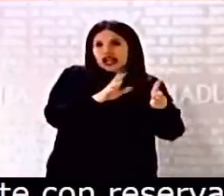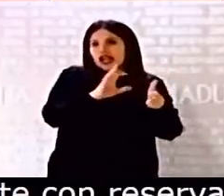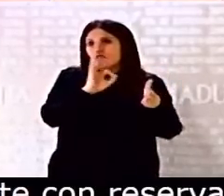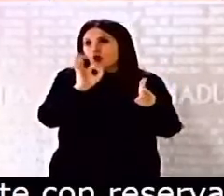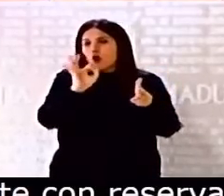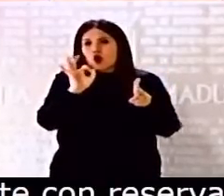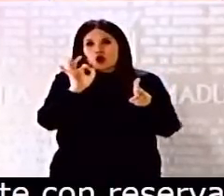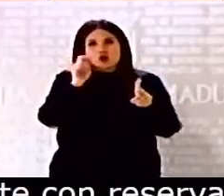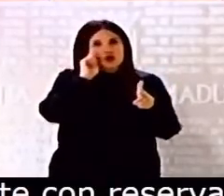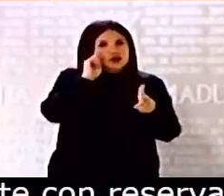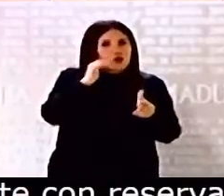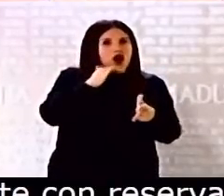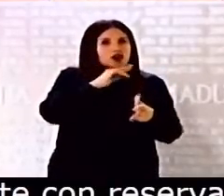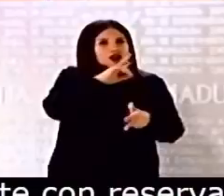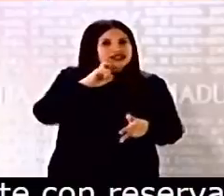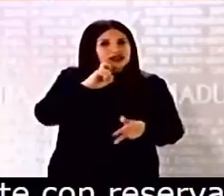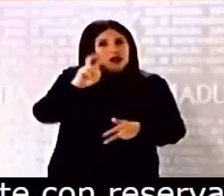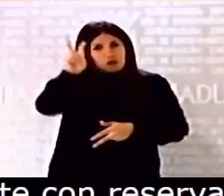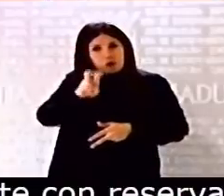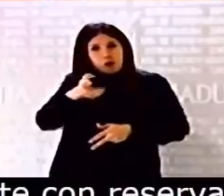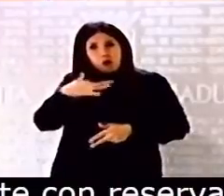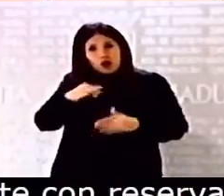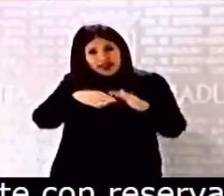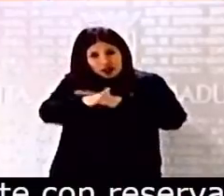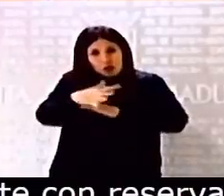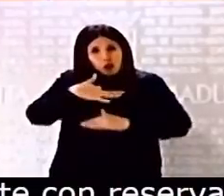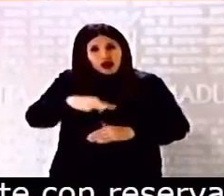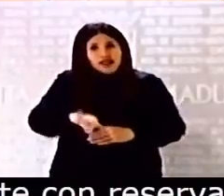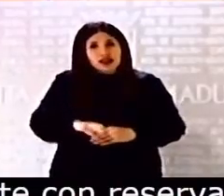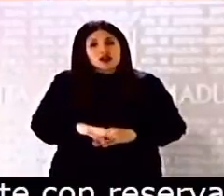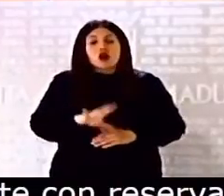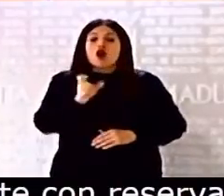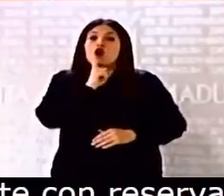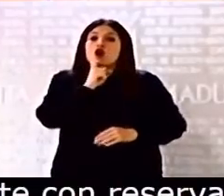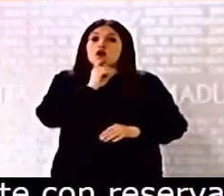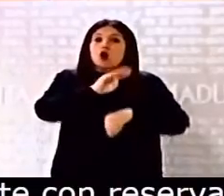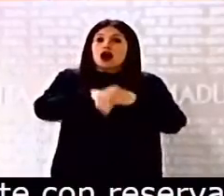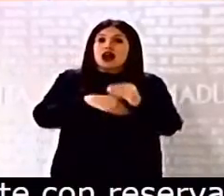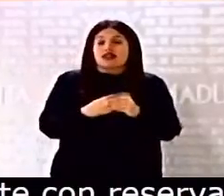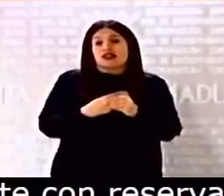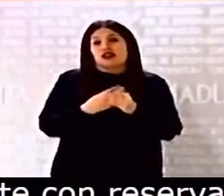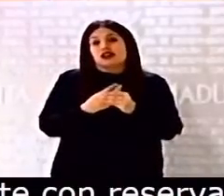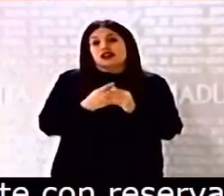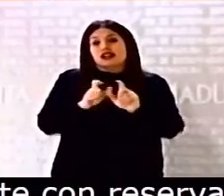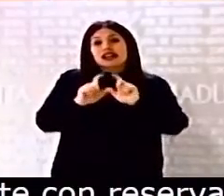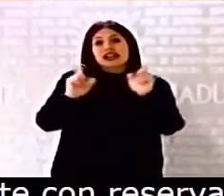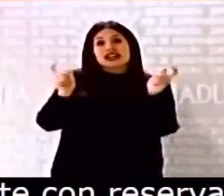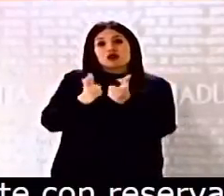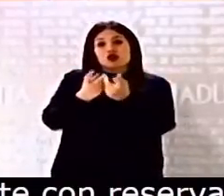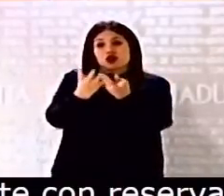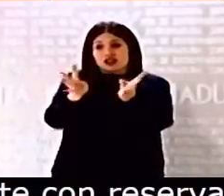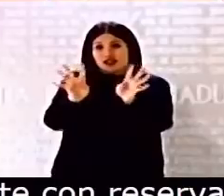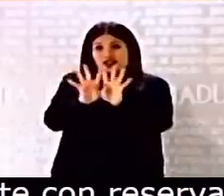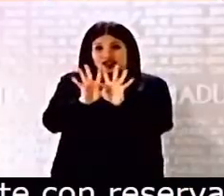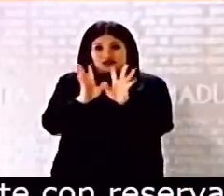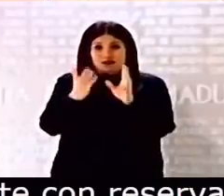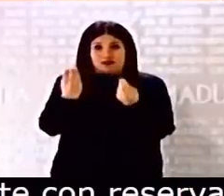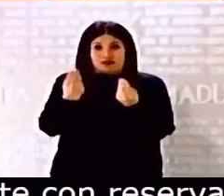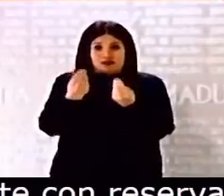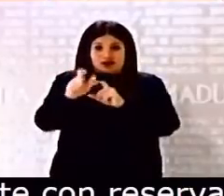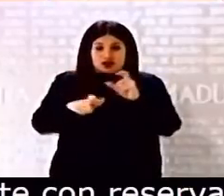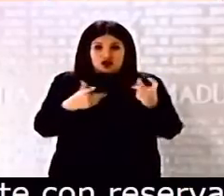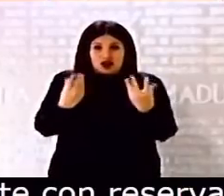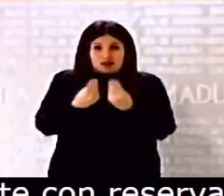o turísticos. ¿Cómo se va a controlar el tema de las reuniones entre no convivientes en espacios privados? Porque parece